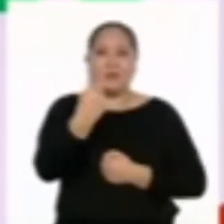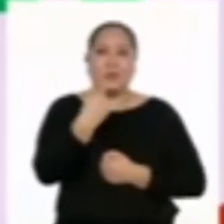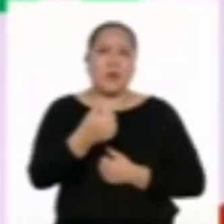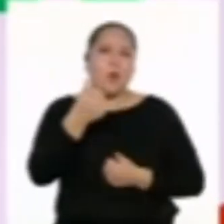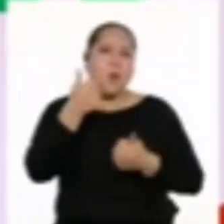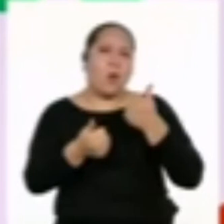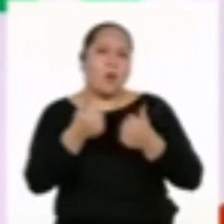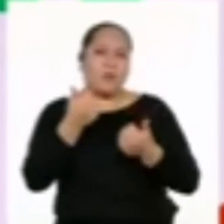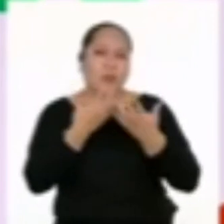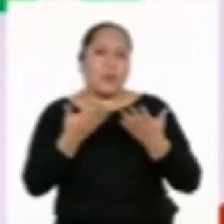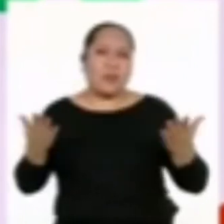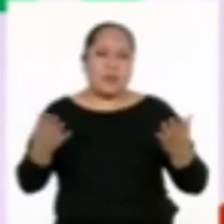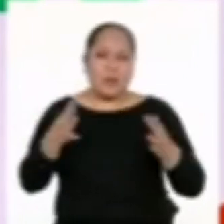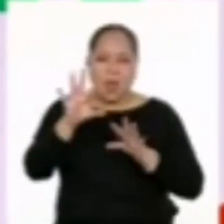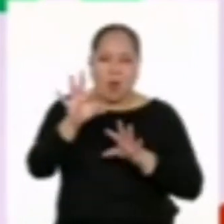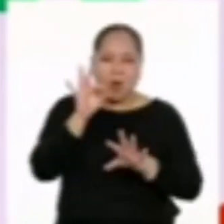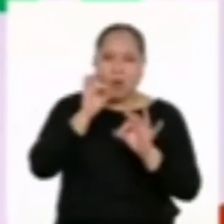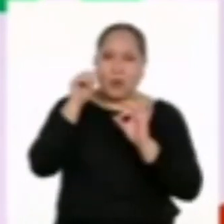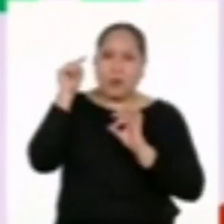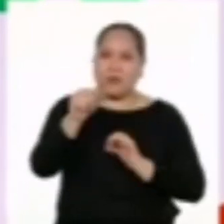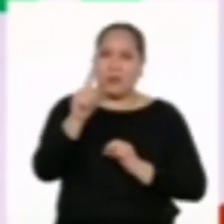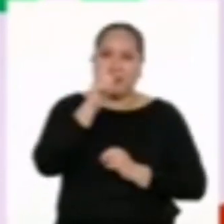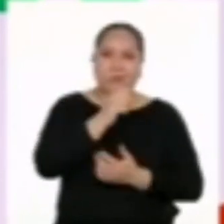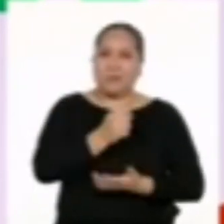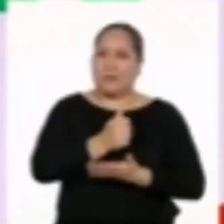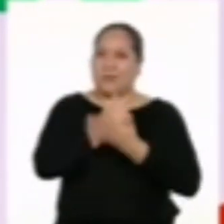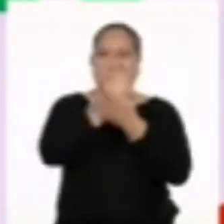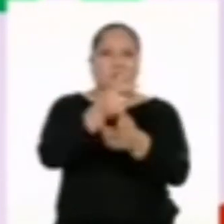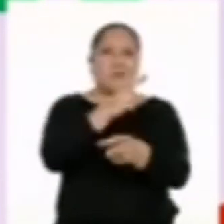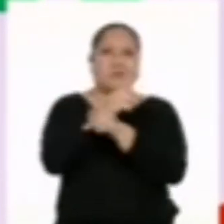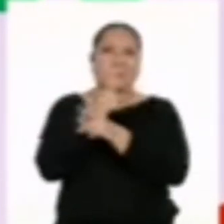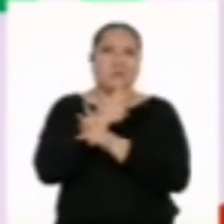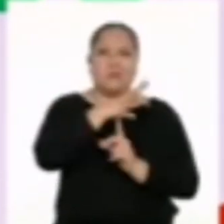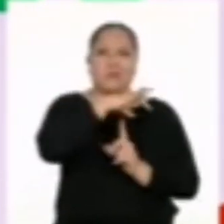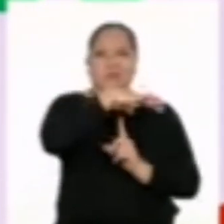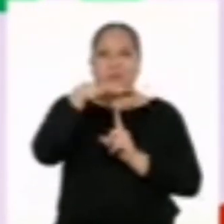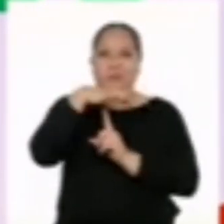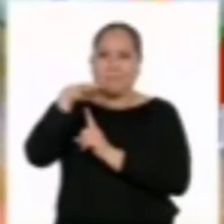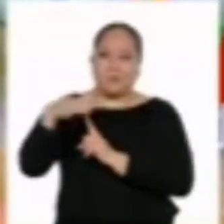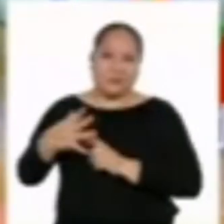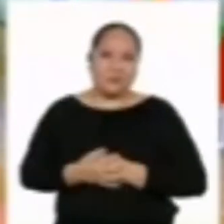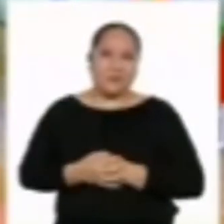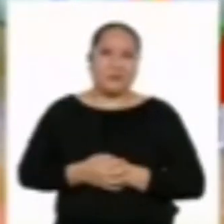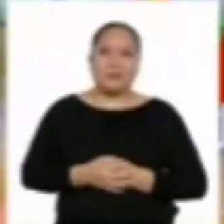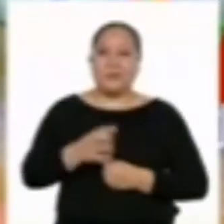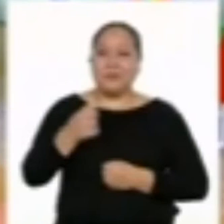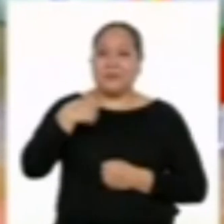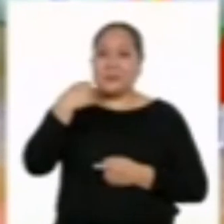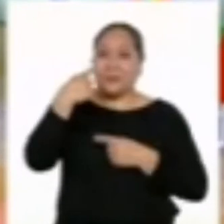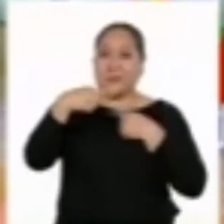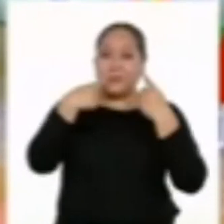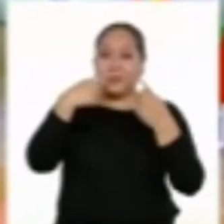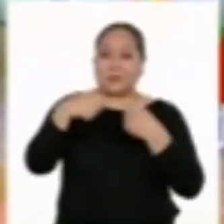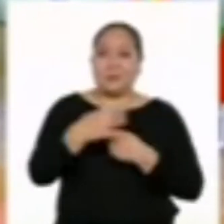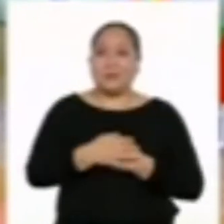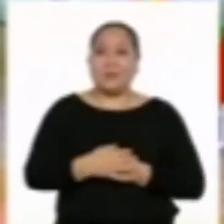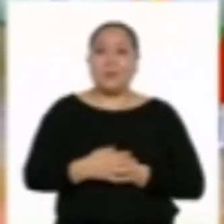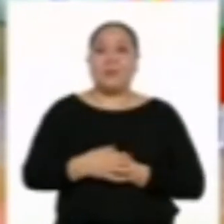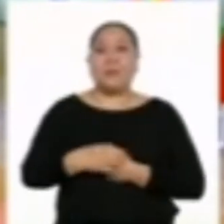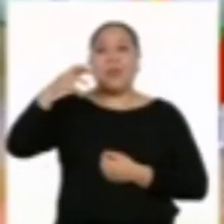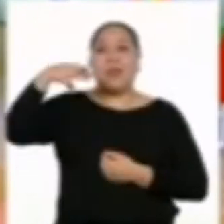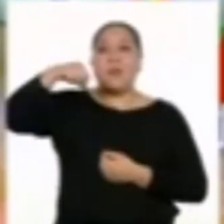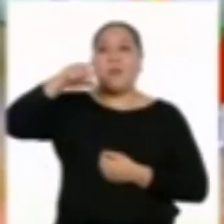¿qué acciones han identificado que no están contribuyendo con el cuidado del ambiente? Les cuento que nos llamaron María